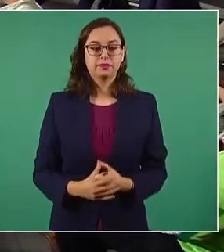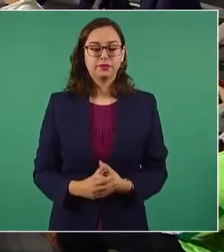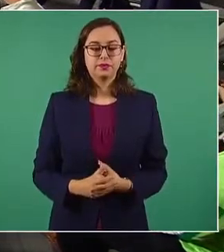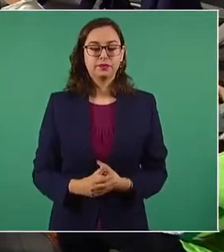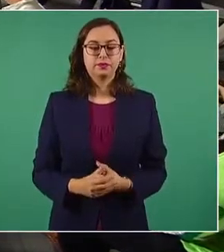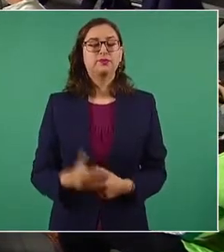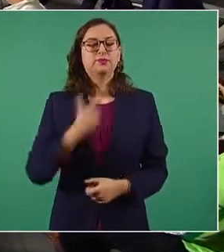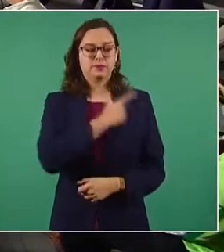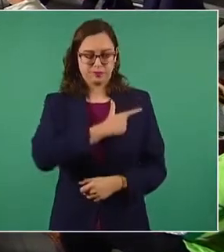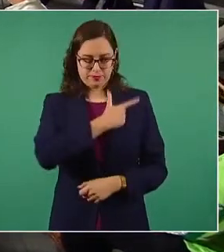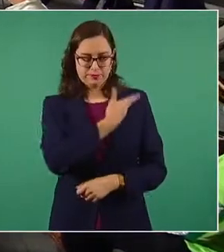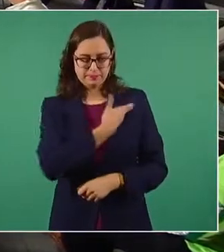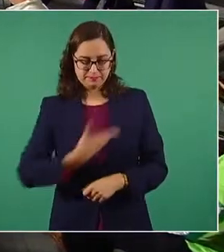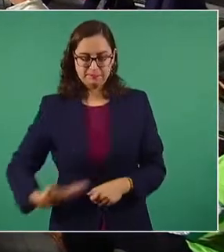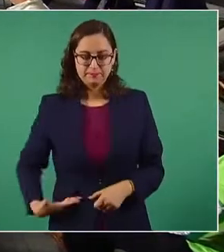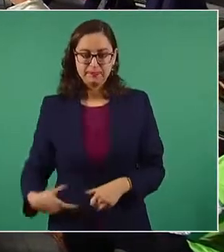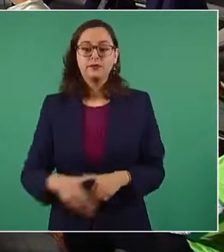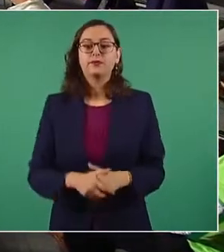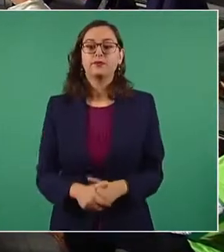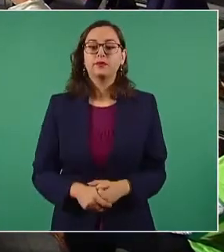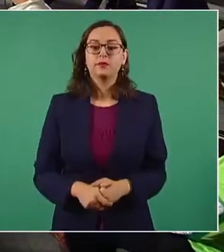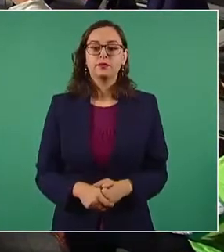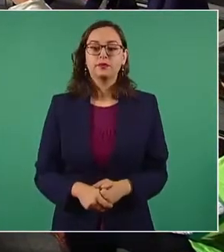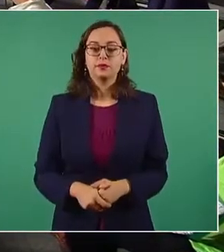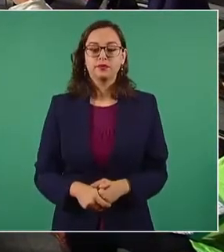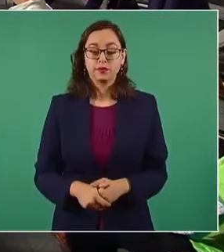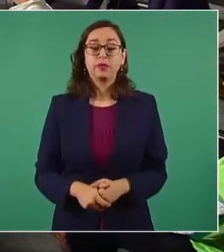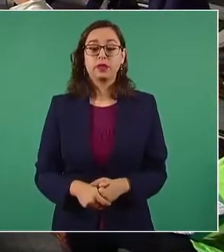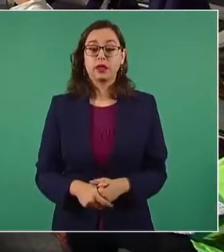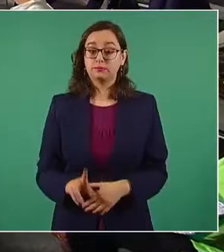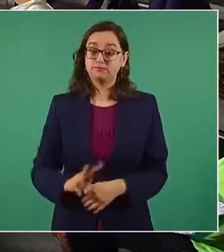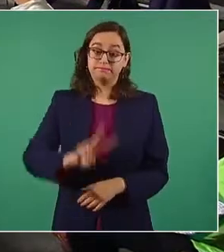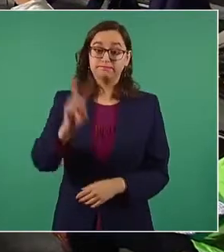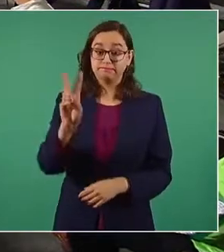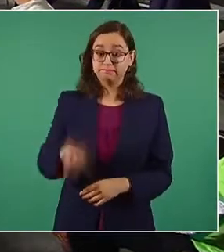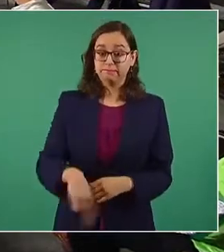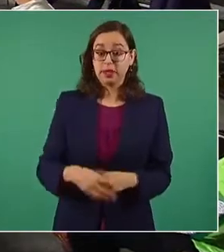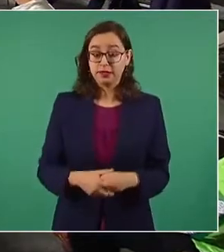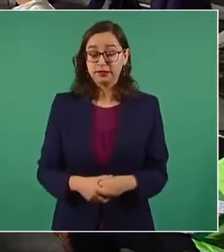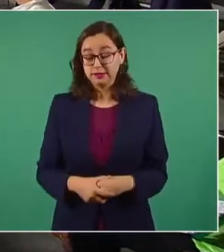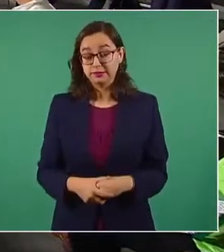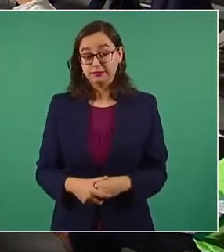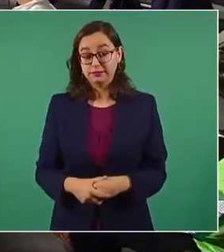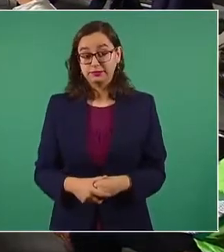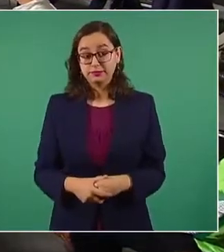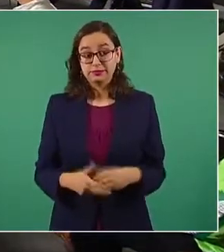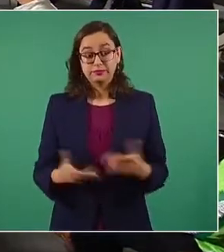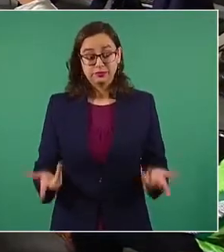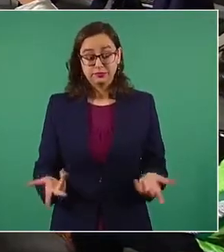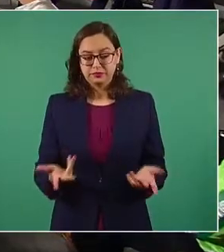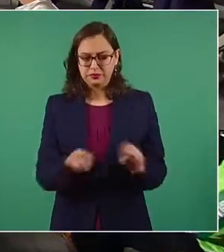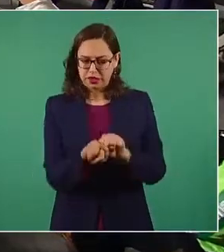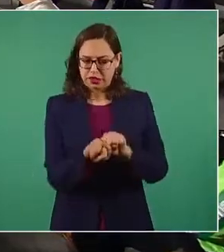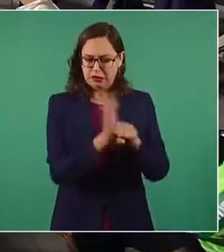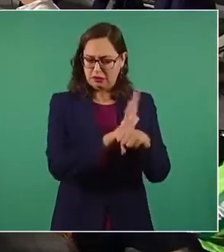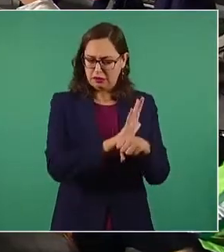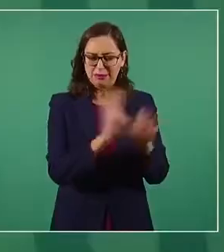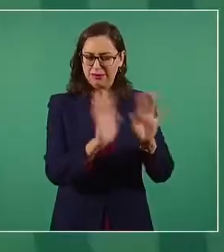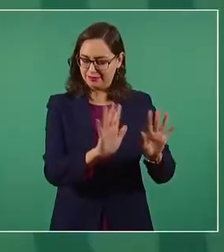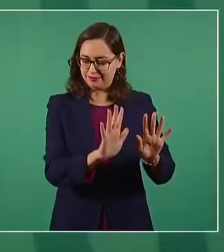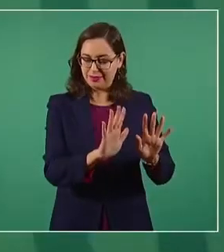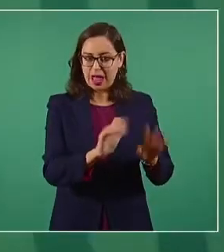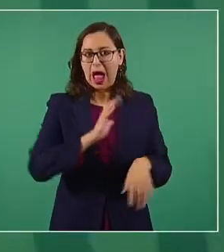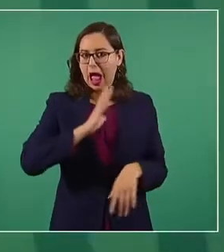Con gusto, presidente. Efectivamente, las infecciones respiratorias fuera de COVID, todas